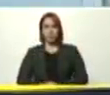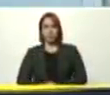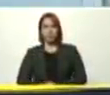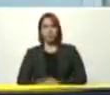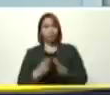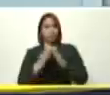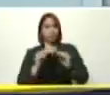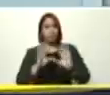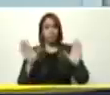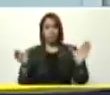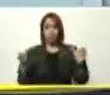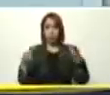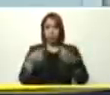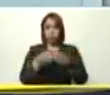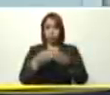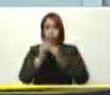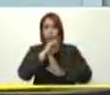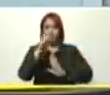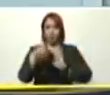Todo el equipo completo.